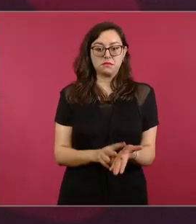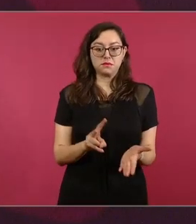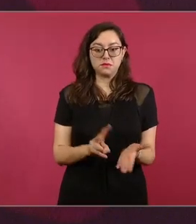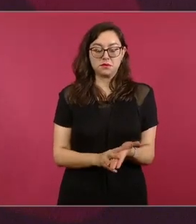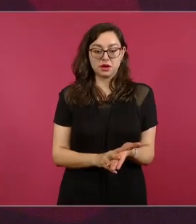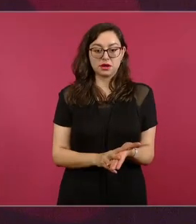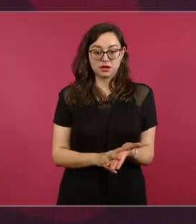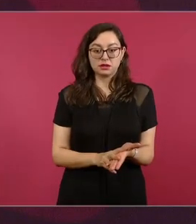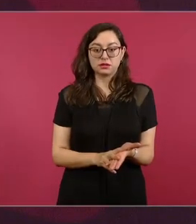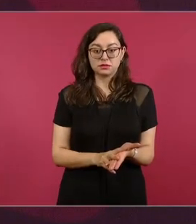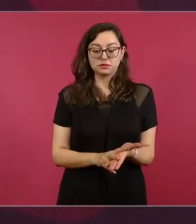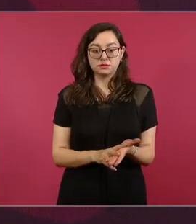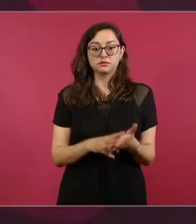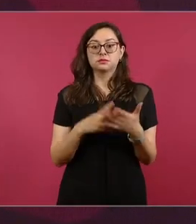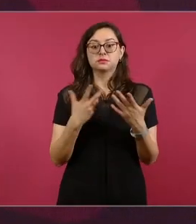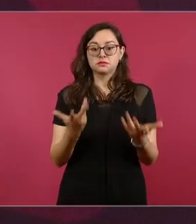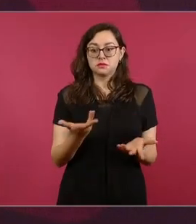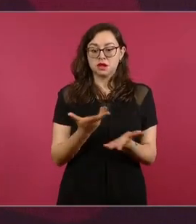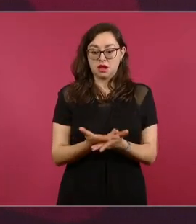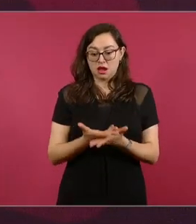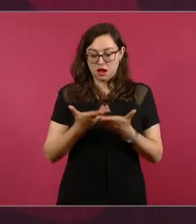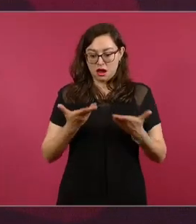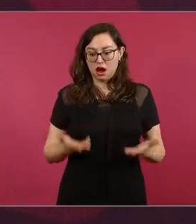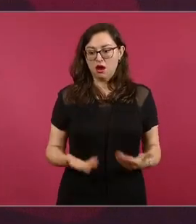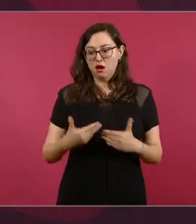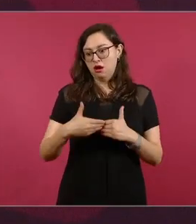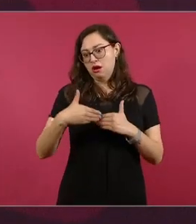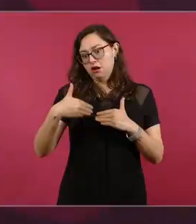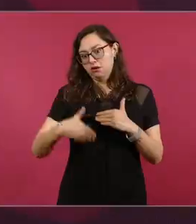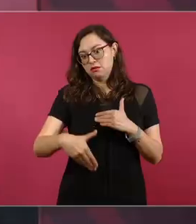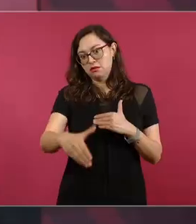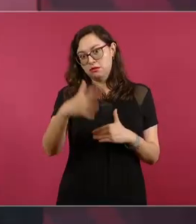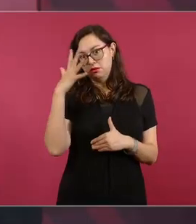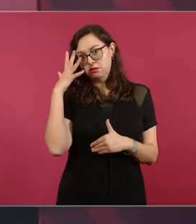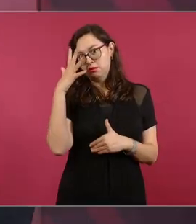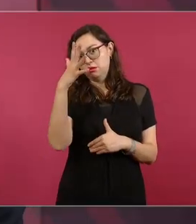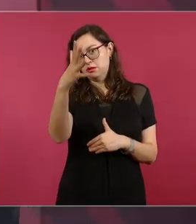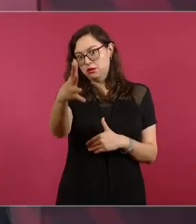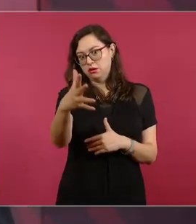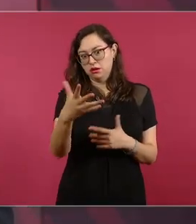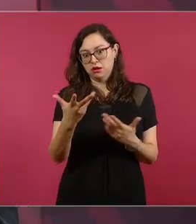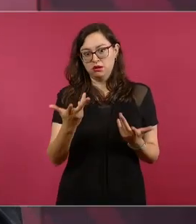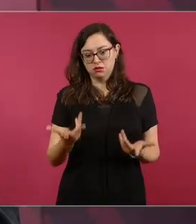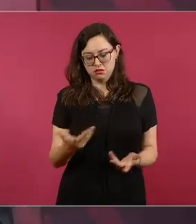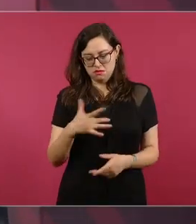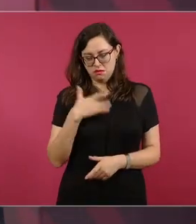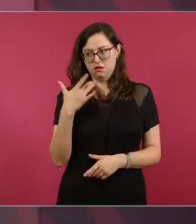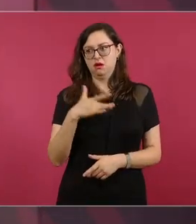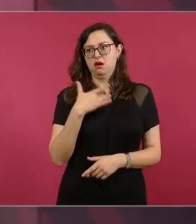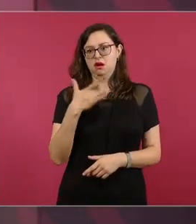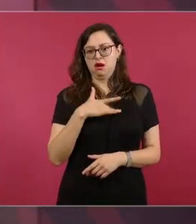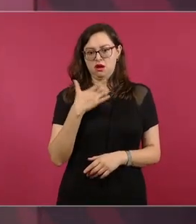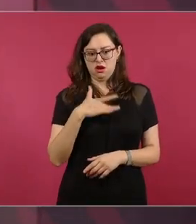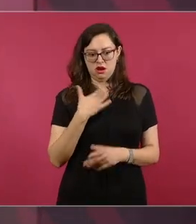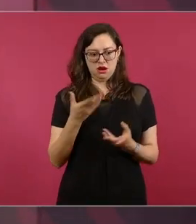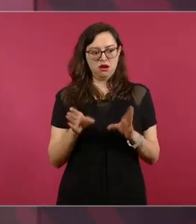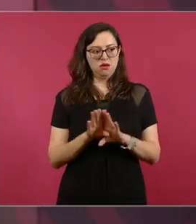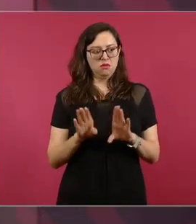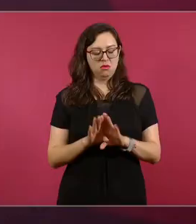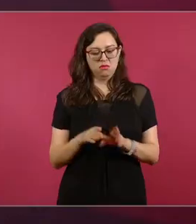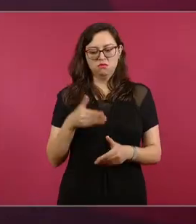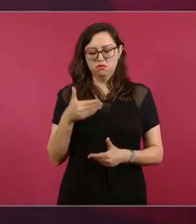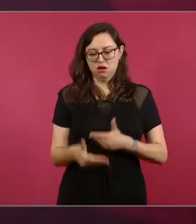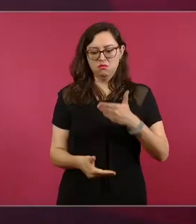enfrentar el presente y para tener un mejor